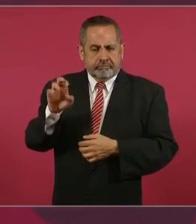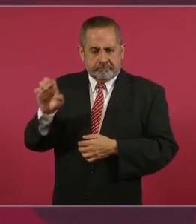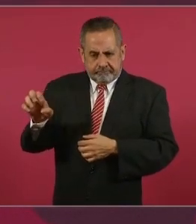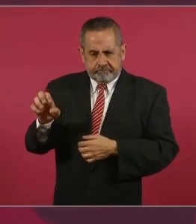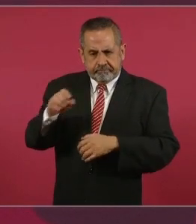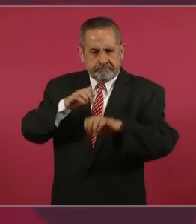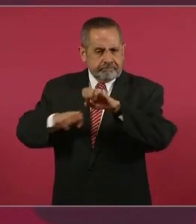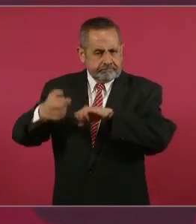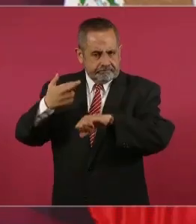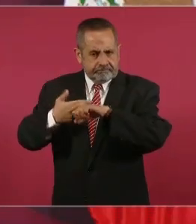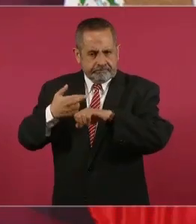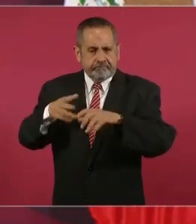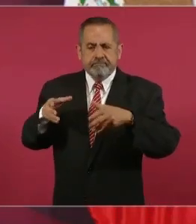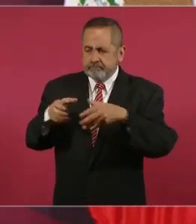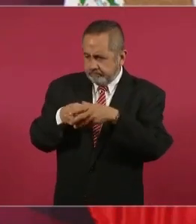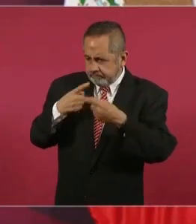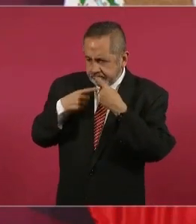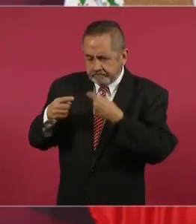Exterior de México,